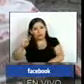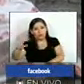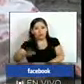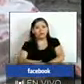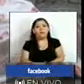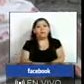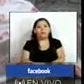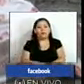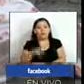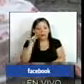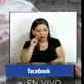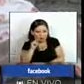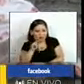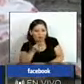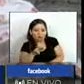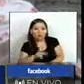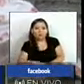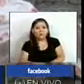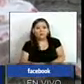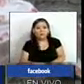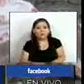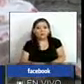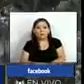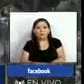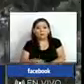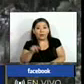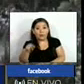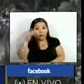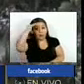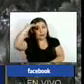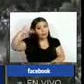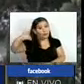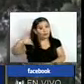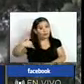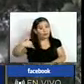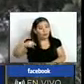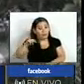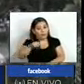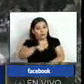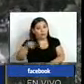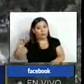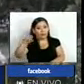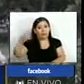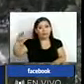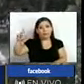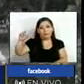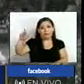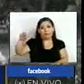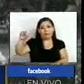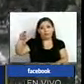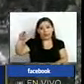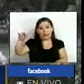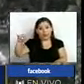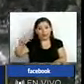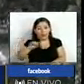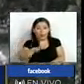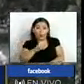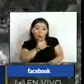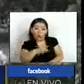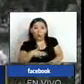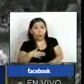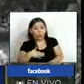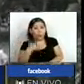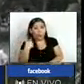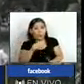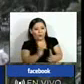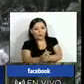Se encontraba ahí la señora Clementina Pérez de Luna, quien manifestó ser la esposa